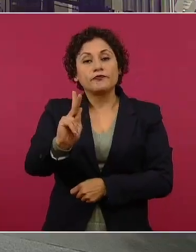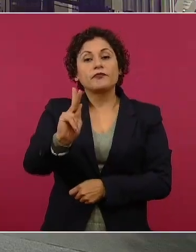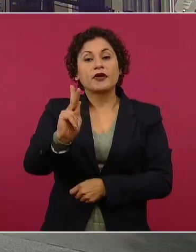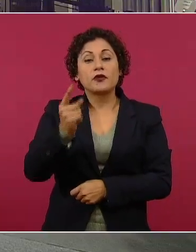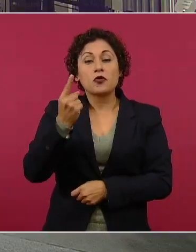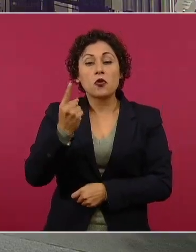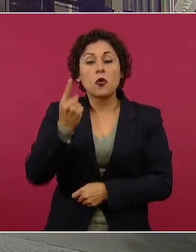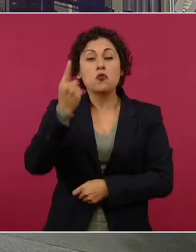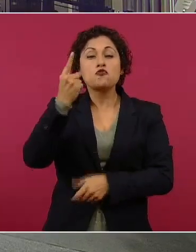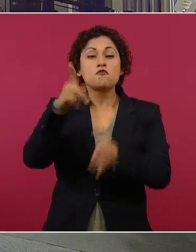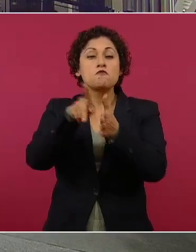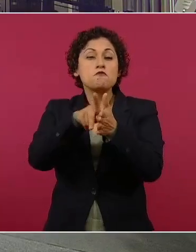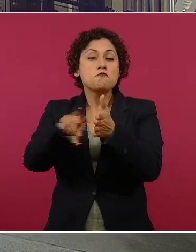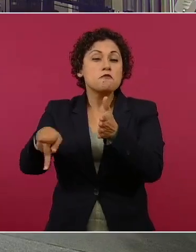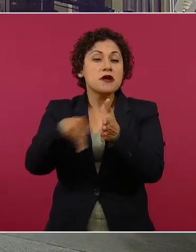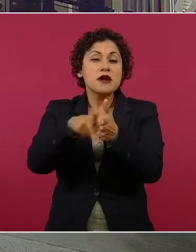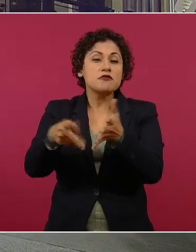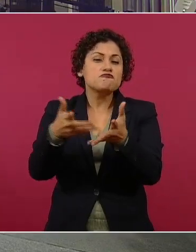gran periódico